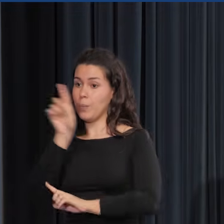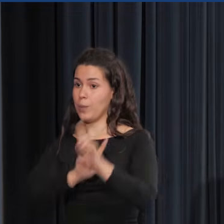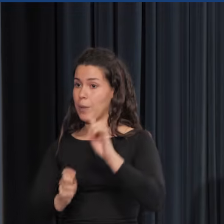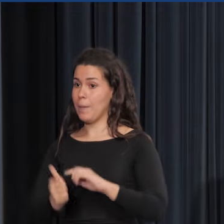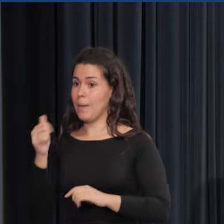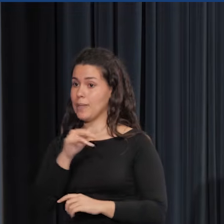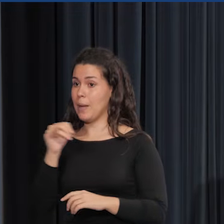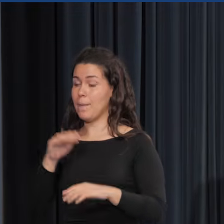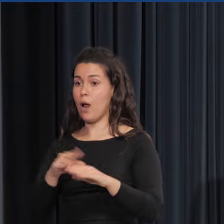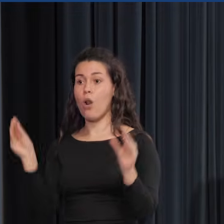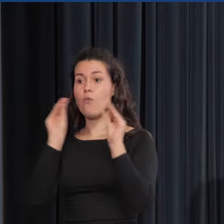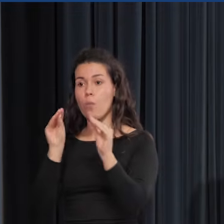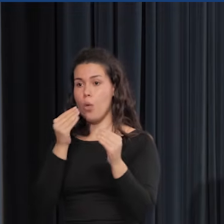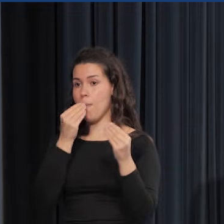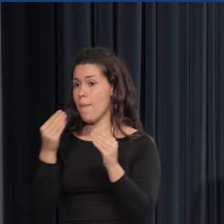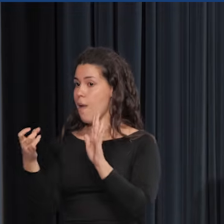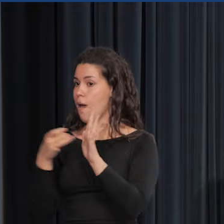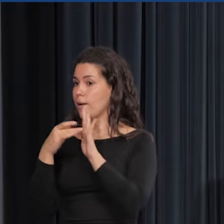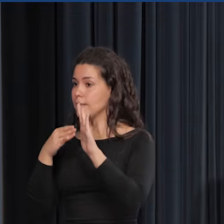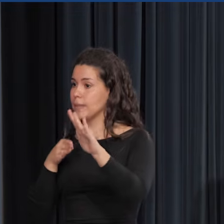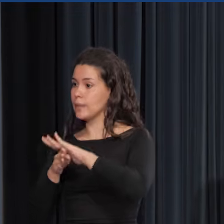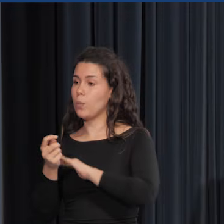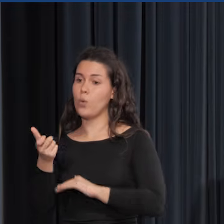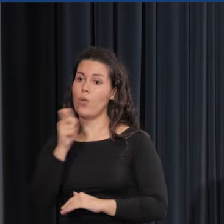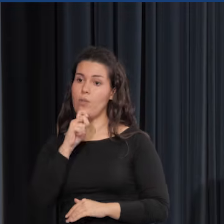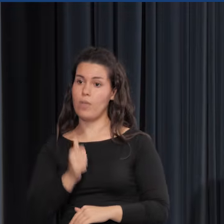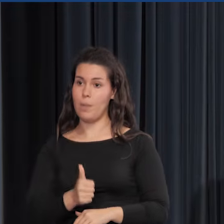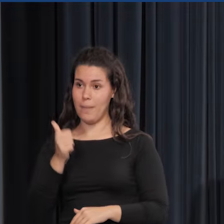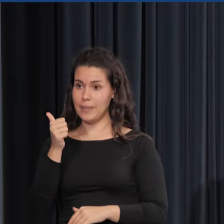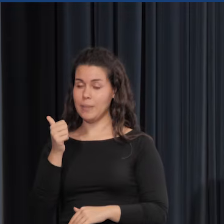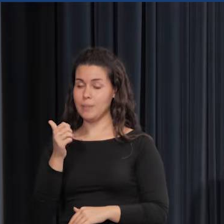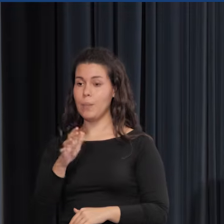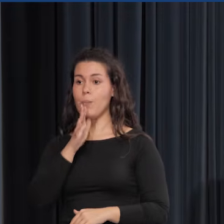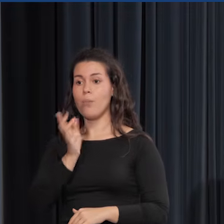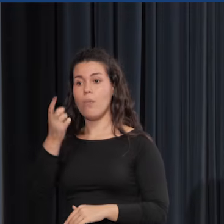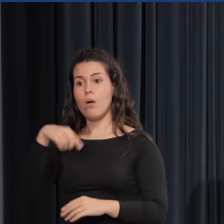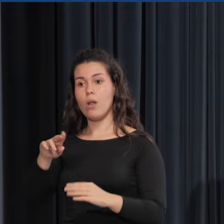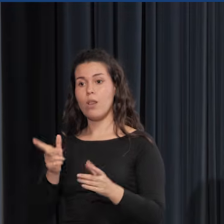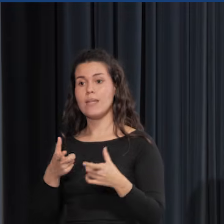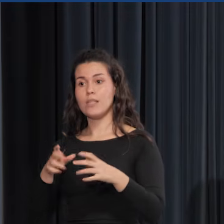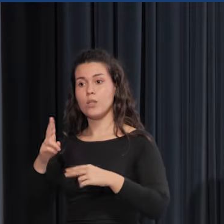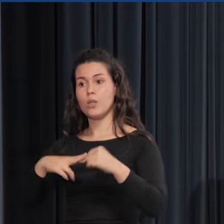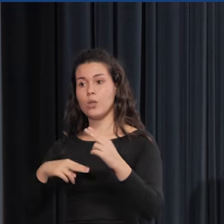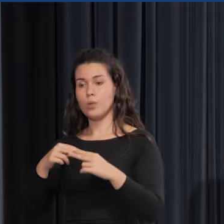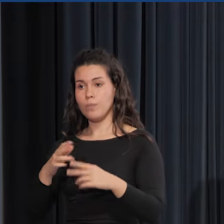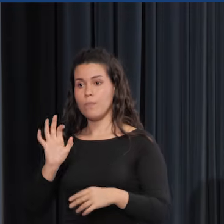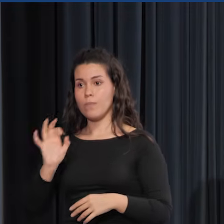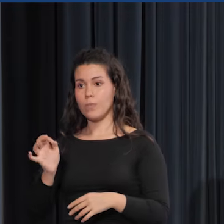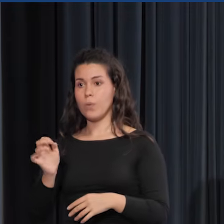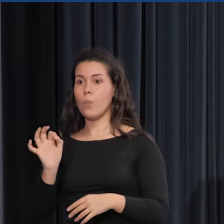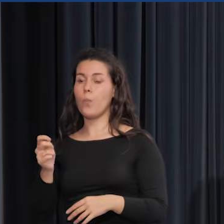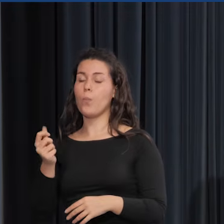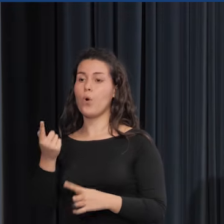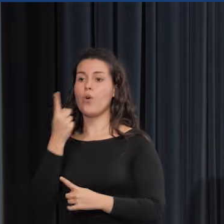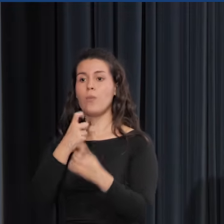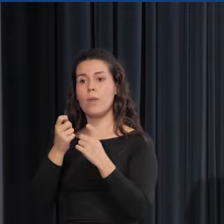una formación adecuada y esto se debe porque en las obras de construcción hay una tendencia a transmitir la información de manera informal